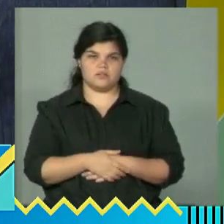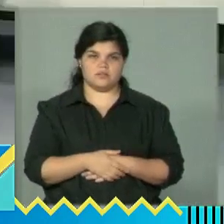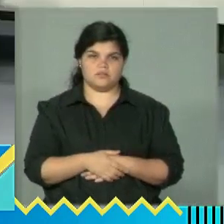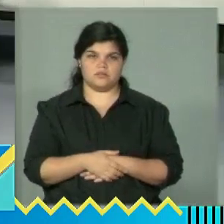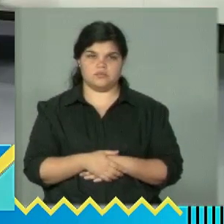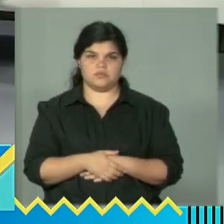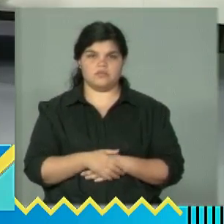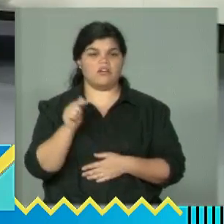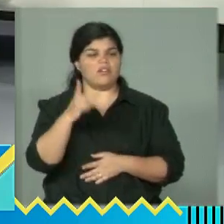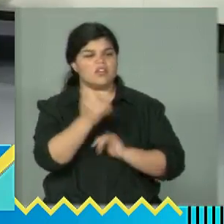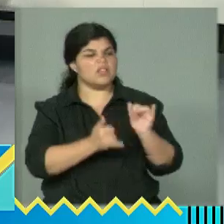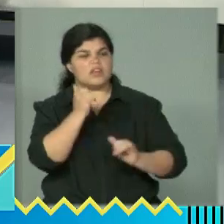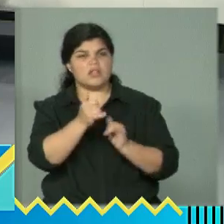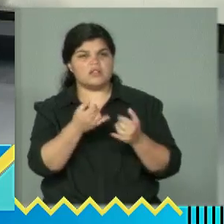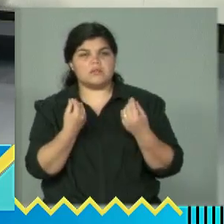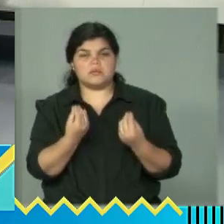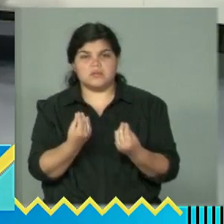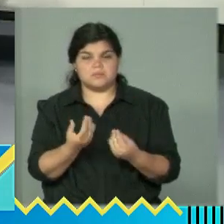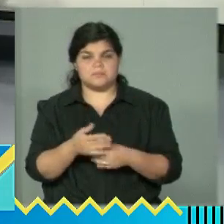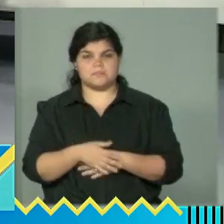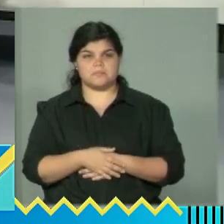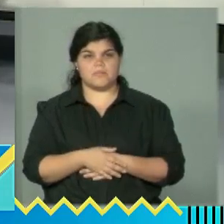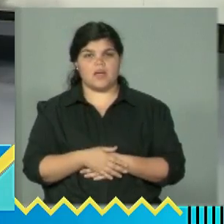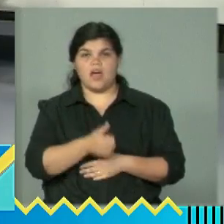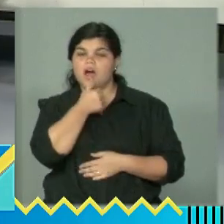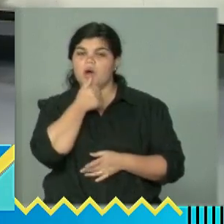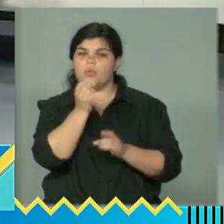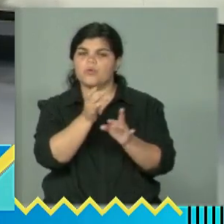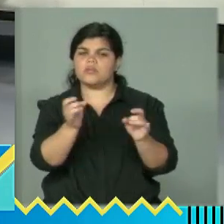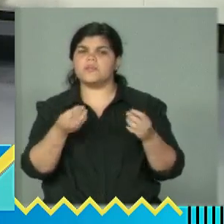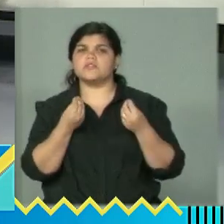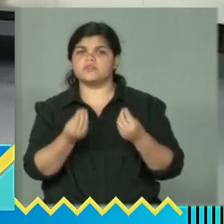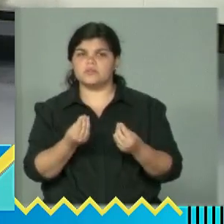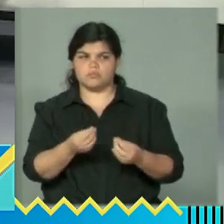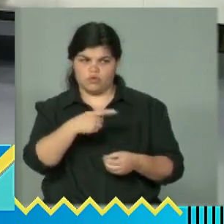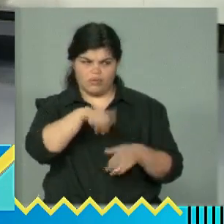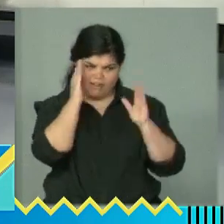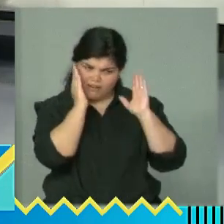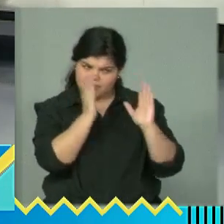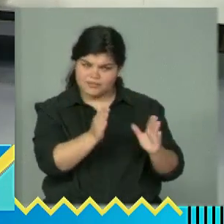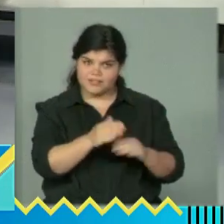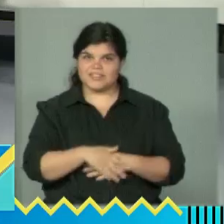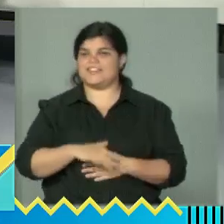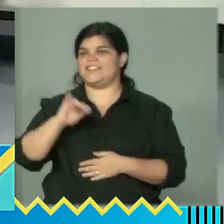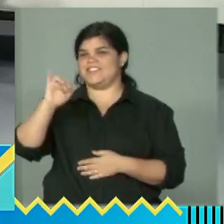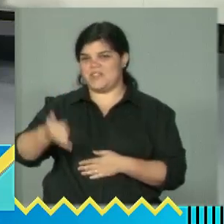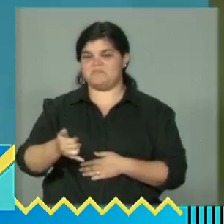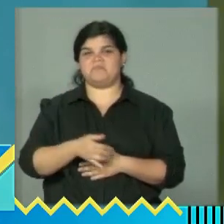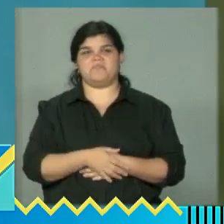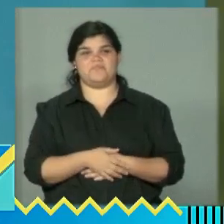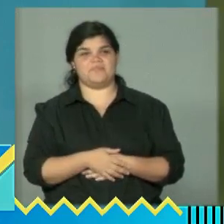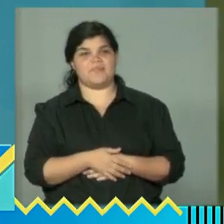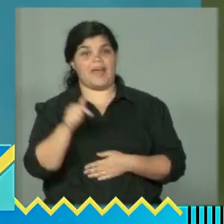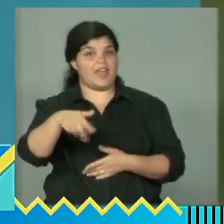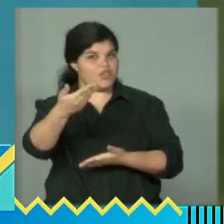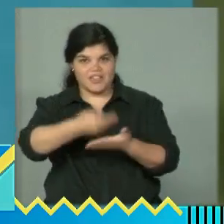Bien. Bien, ¿y qué les dijeron de eso? De la contaminación del agua. ¿Prestaron atención? Sí. Bien, les dije que no iba a hacer un